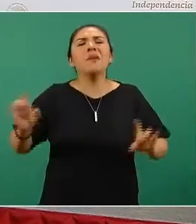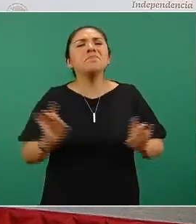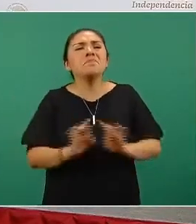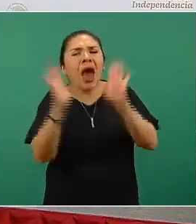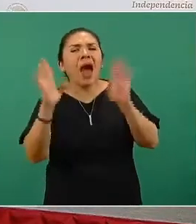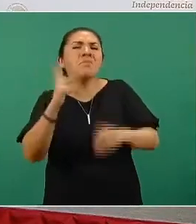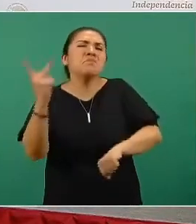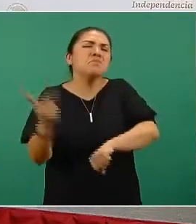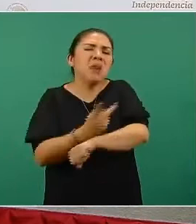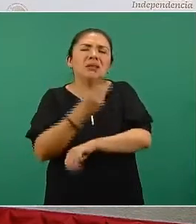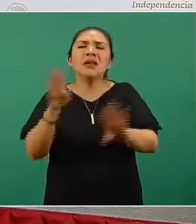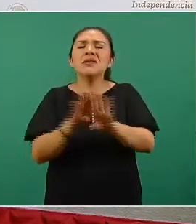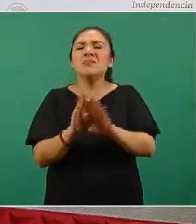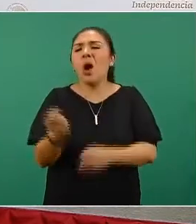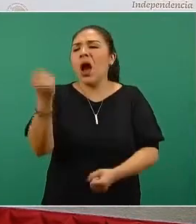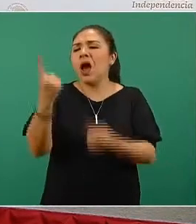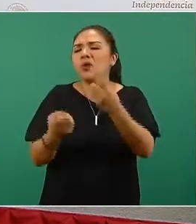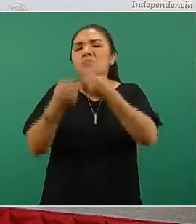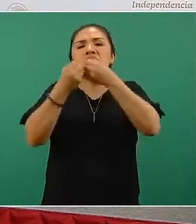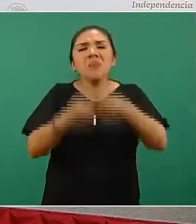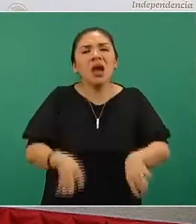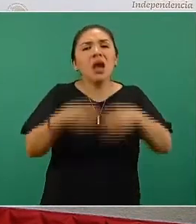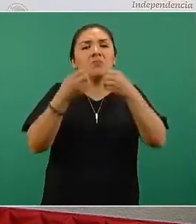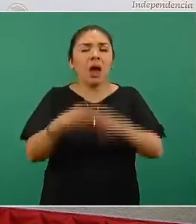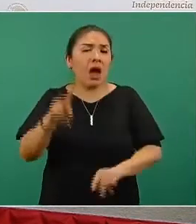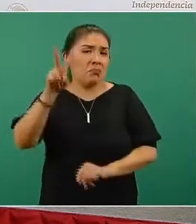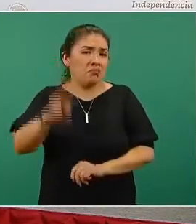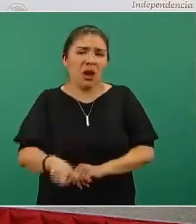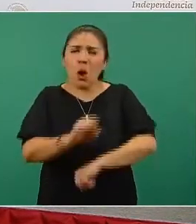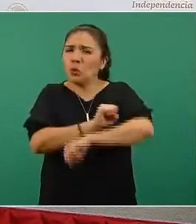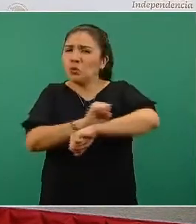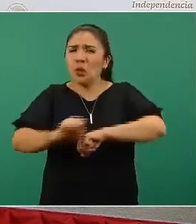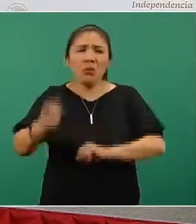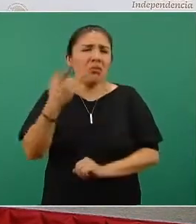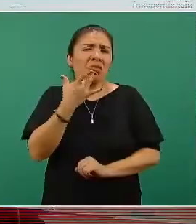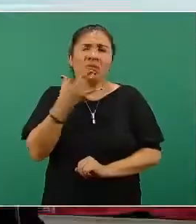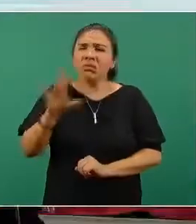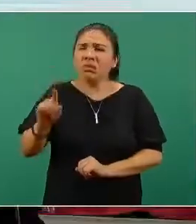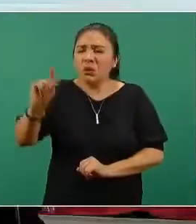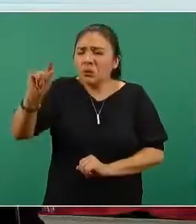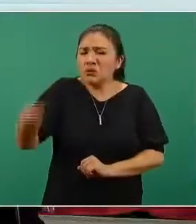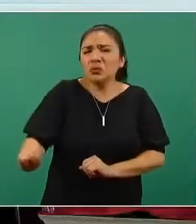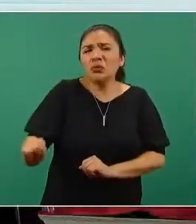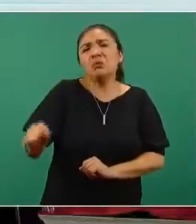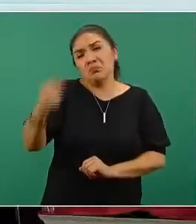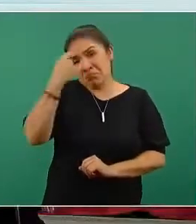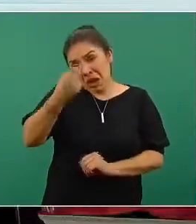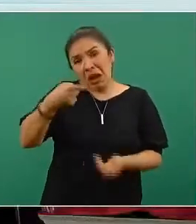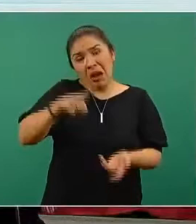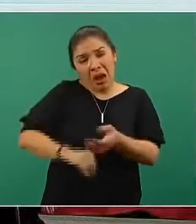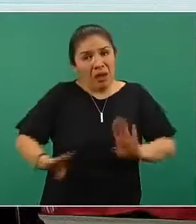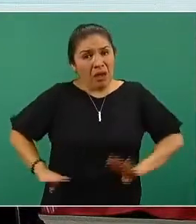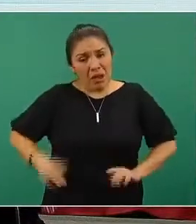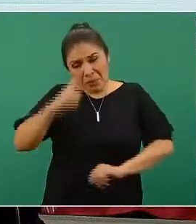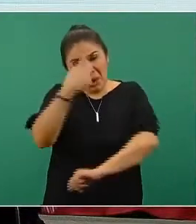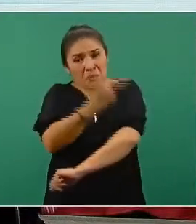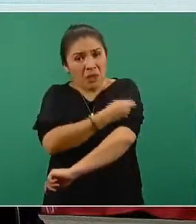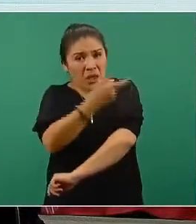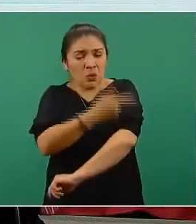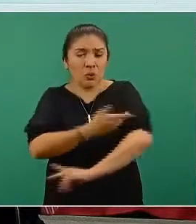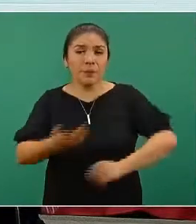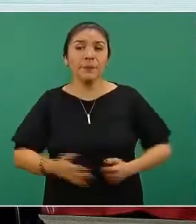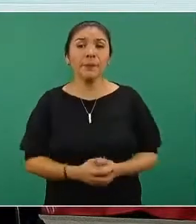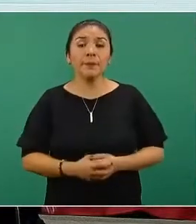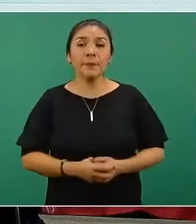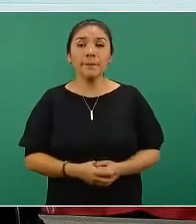durante el sitio como dosis perdidas, y es un porcentaje totalmente dentro de los rangos o dentro de lo esperado. La siguiente,